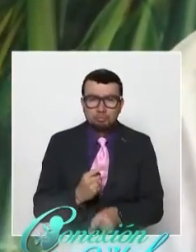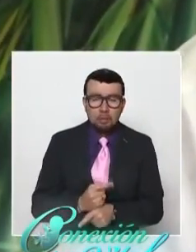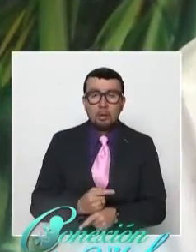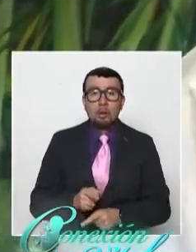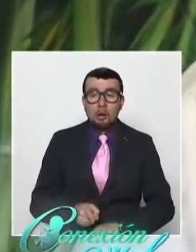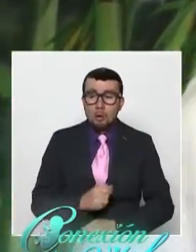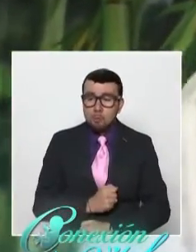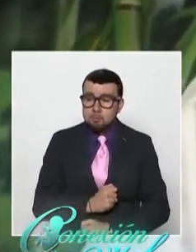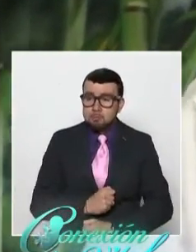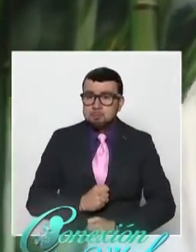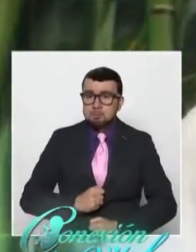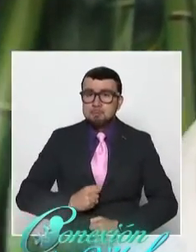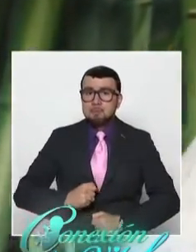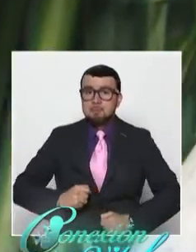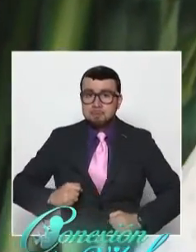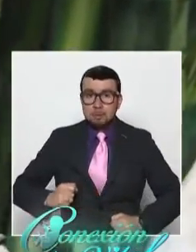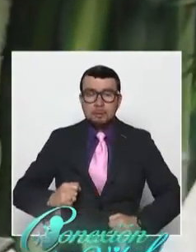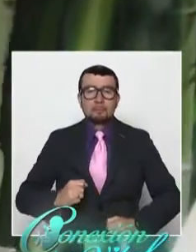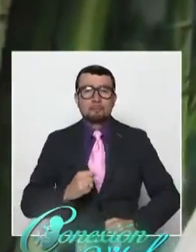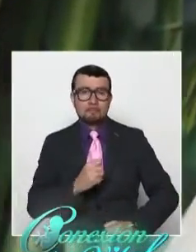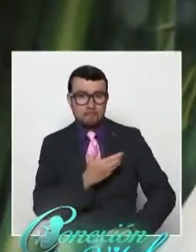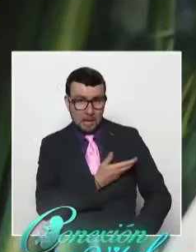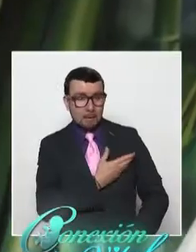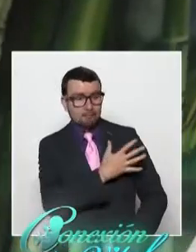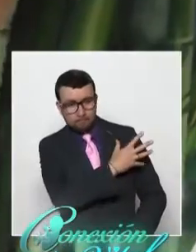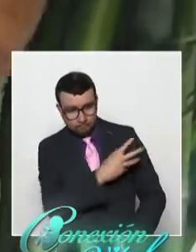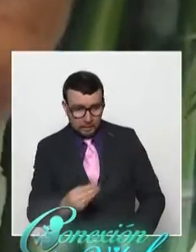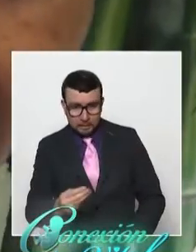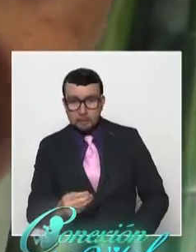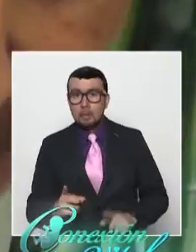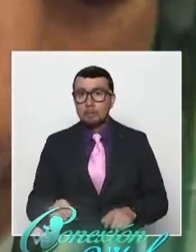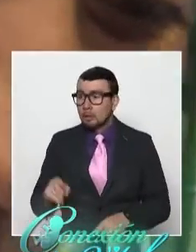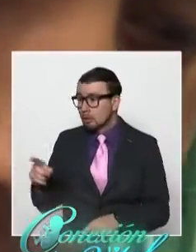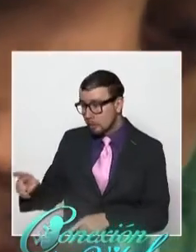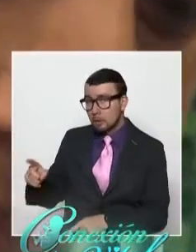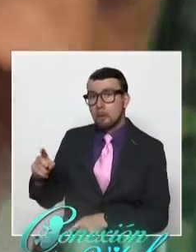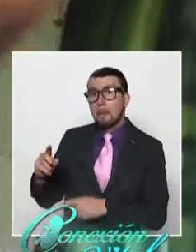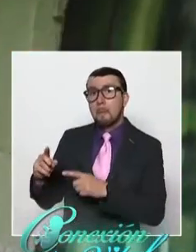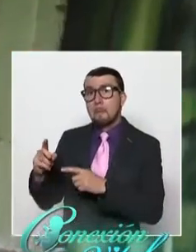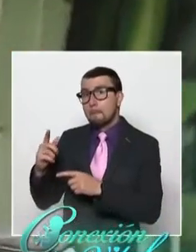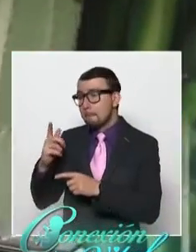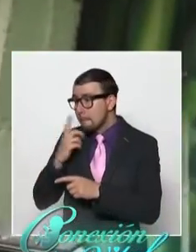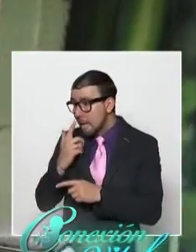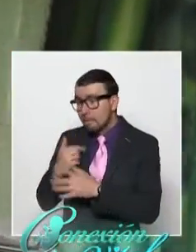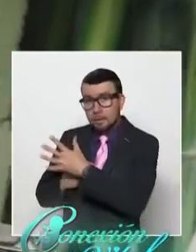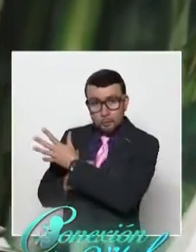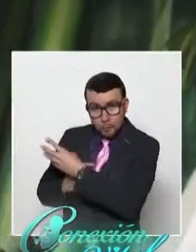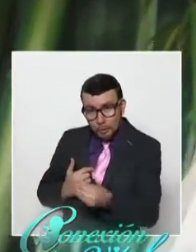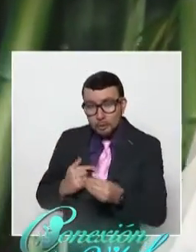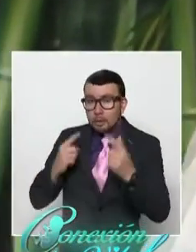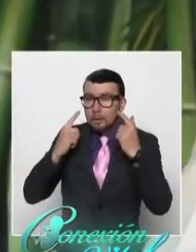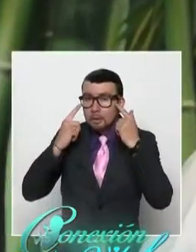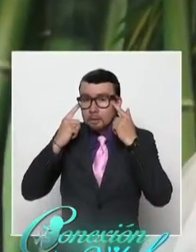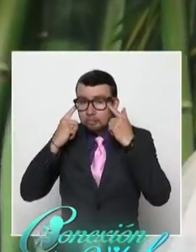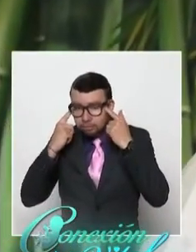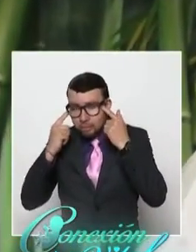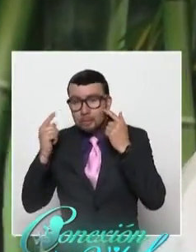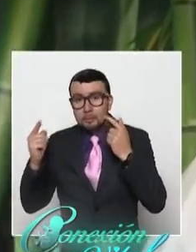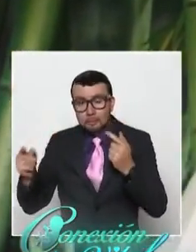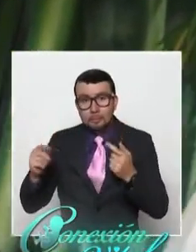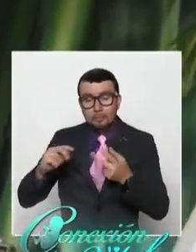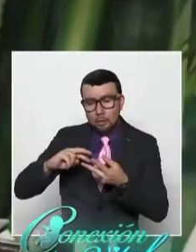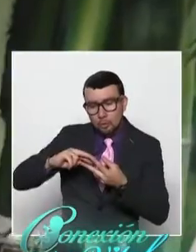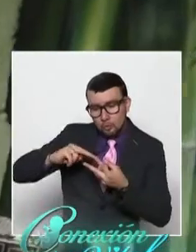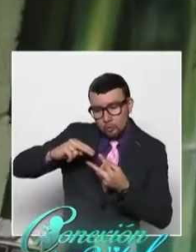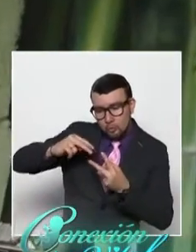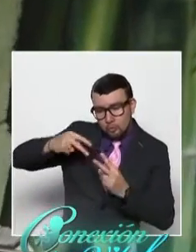por vía materna y también hay trastornos por vía paterna de síndrome de Down, de alteración de una cromosomopatía